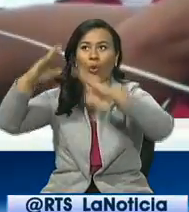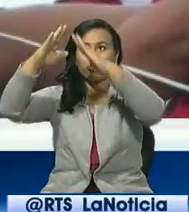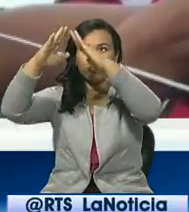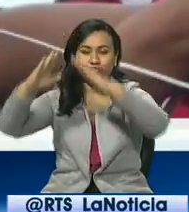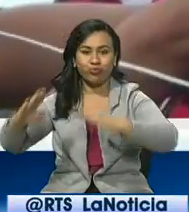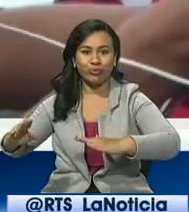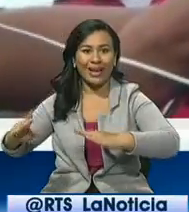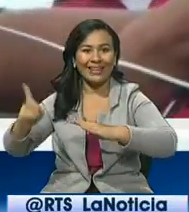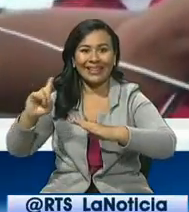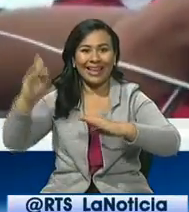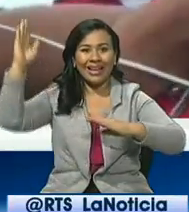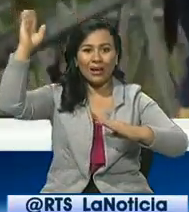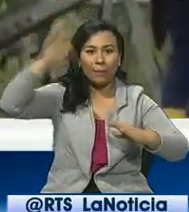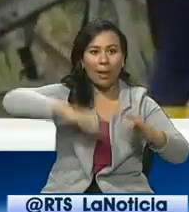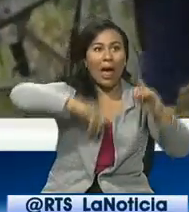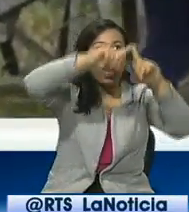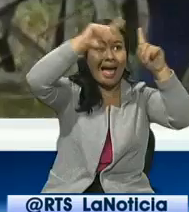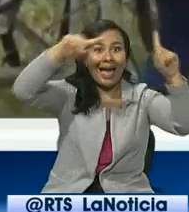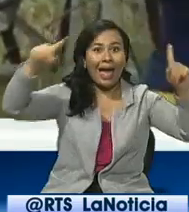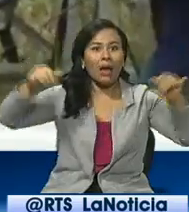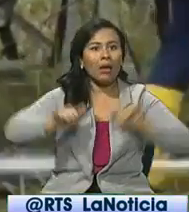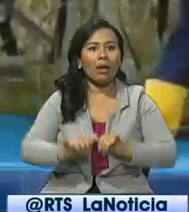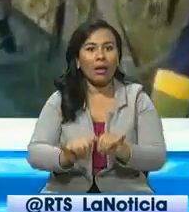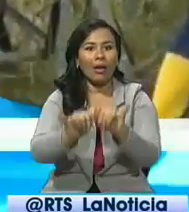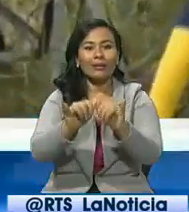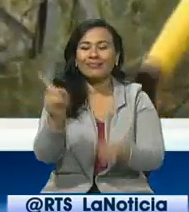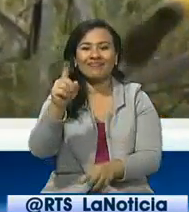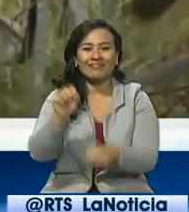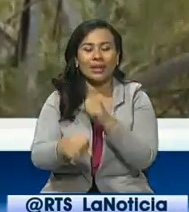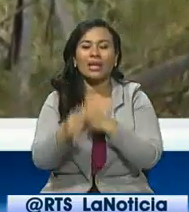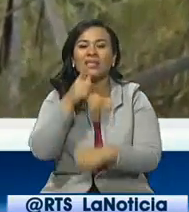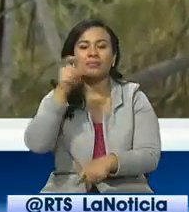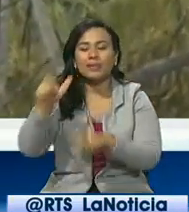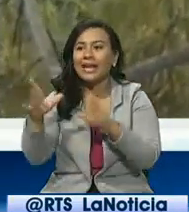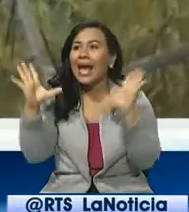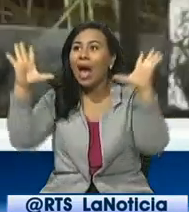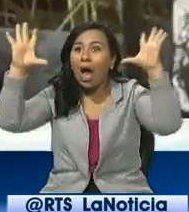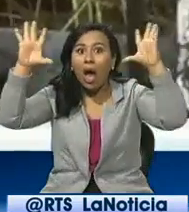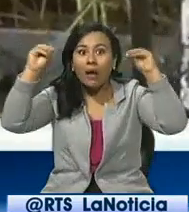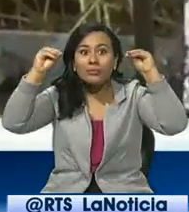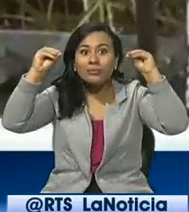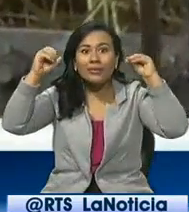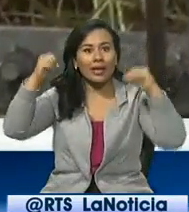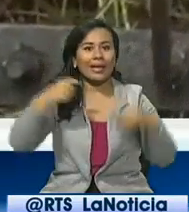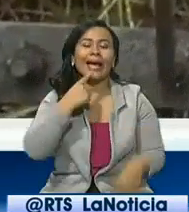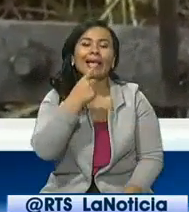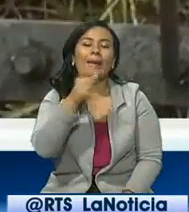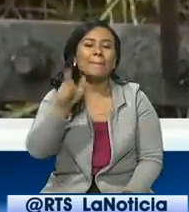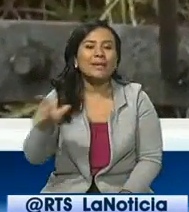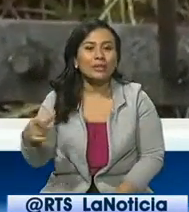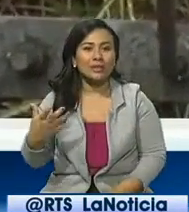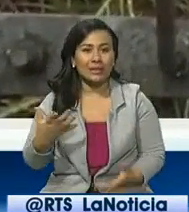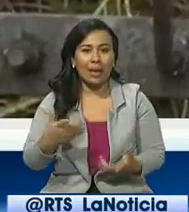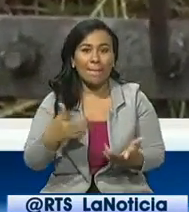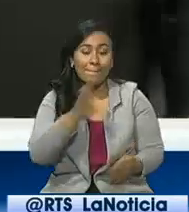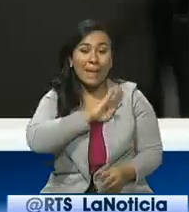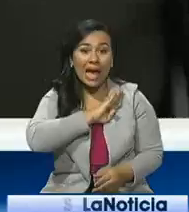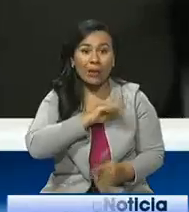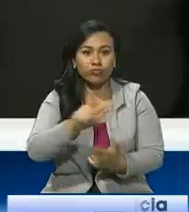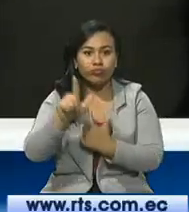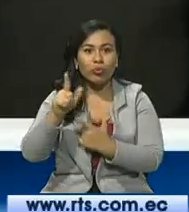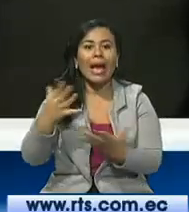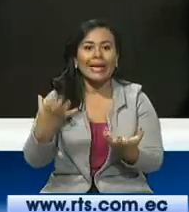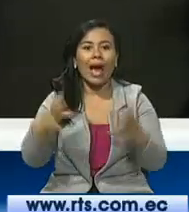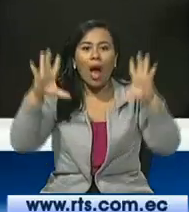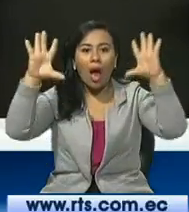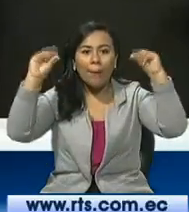Exacto, la planificación les falló a los... Según los expertos, buscaban dejar en tinieblas a gran parte de la provincia de Esmeraldas, incluido el cantón fronterizo